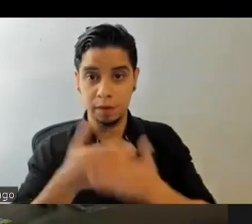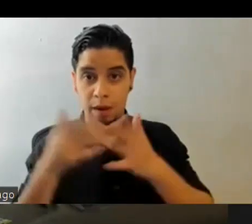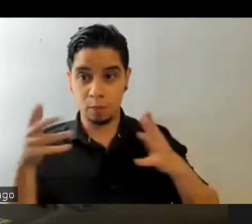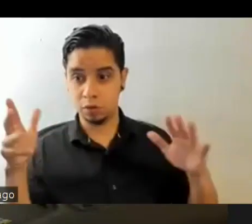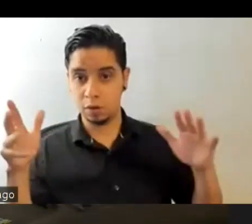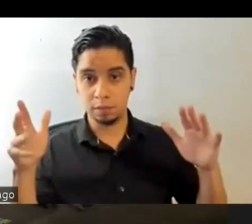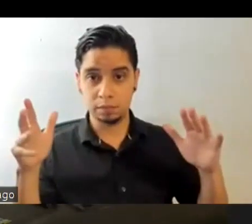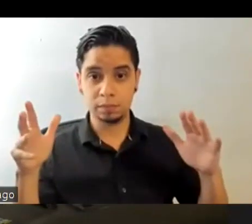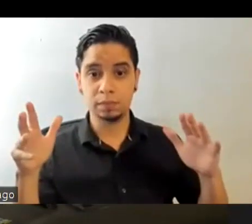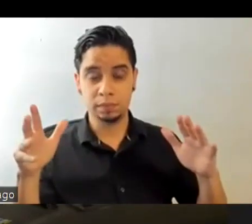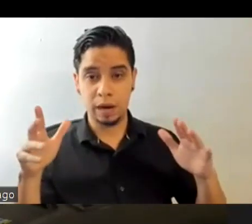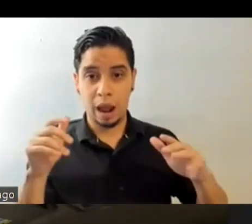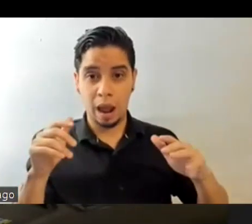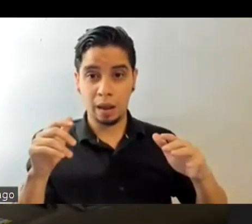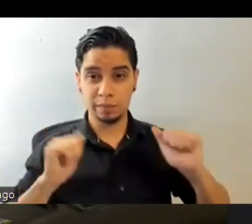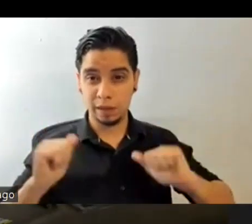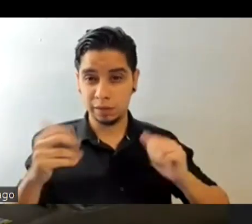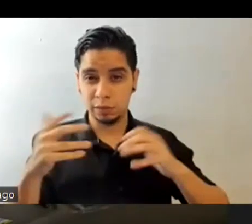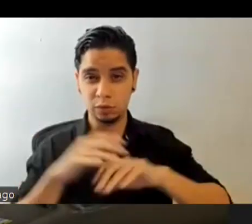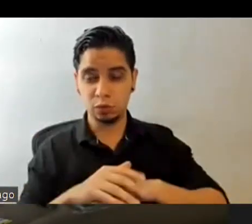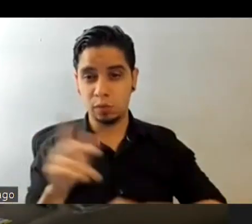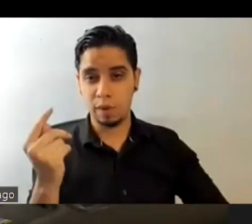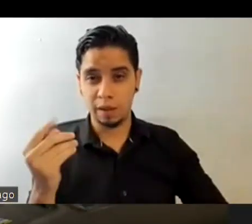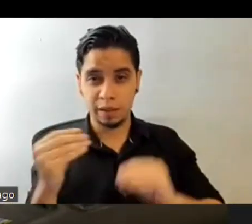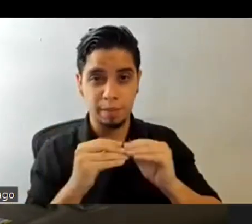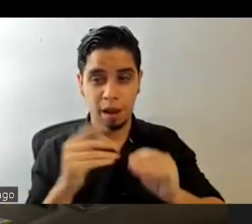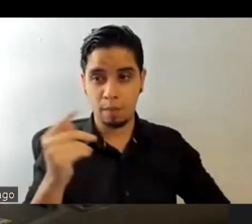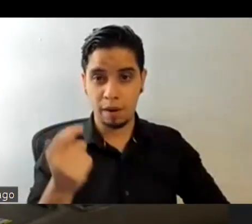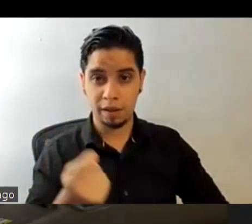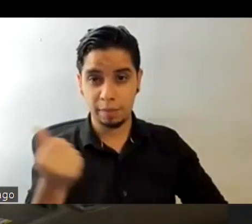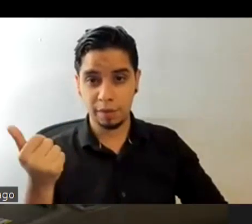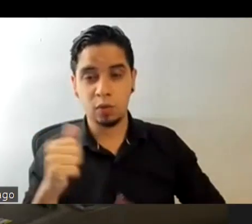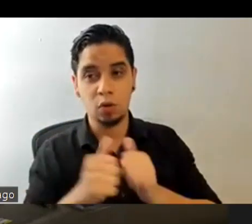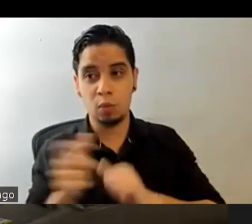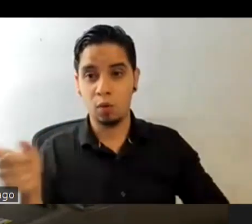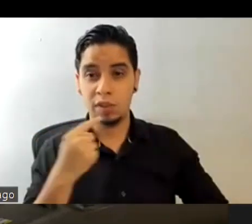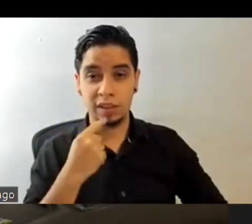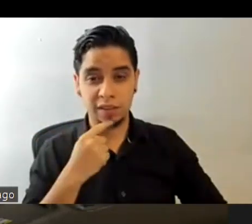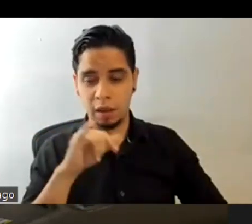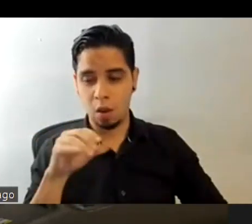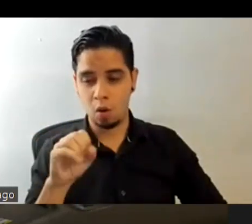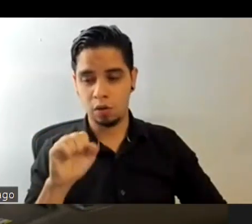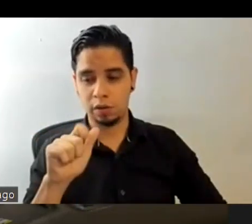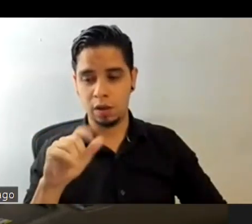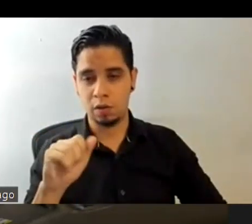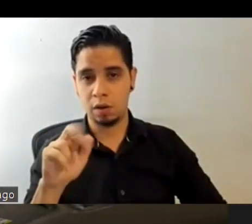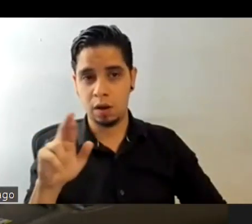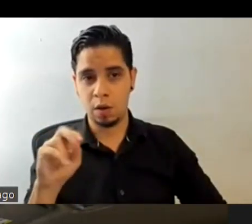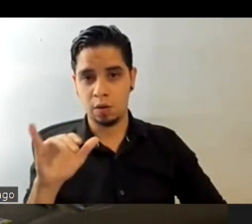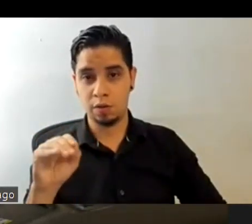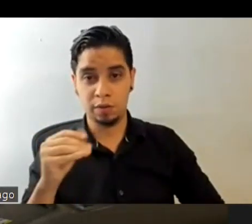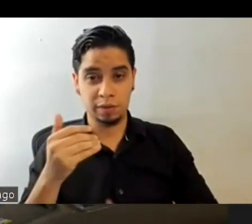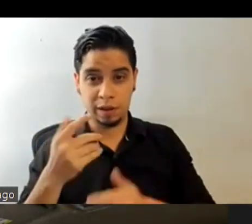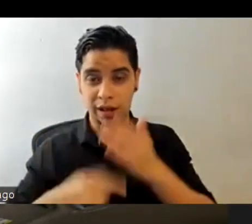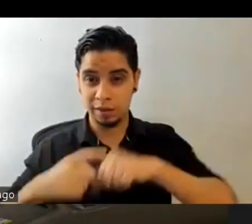Aquí es que estamos, en Artefusión, un martes más, un martes menos, como dice José Lo Arroyo, déjame decirlo lento, porque cada vez lo digo bien